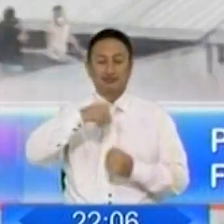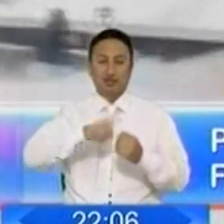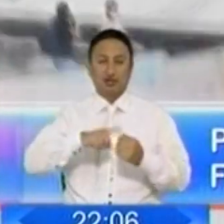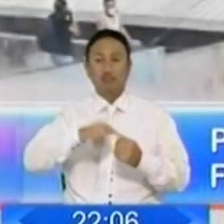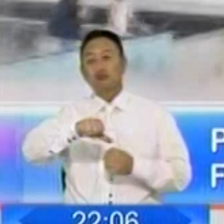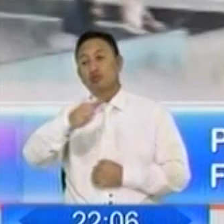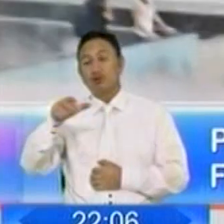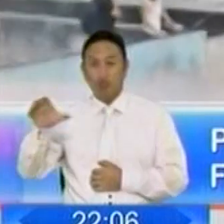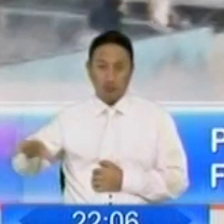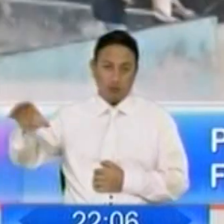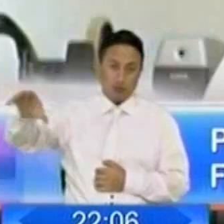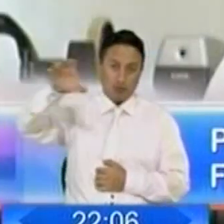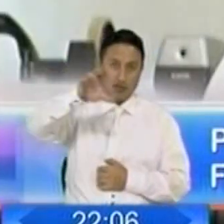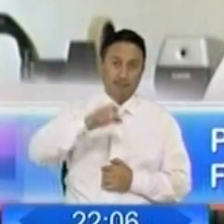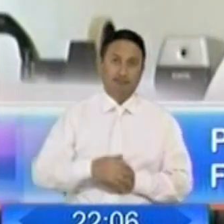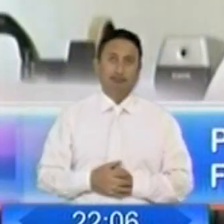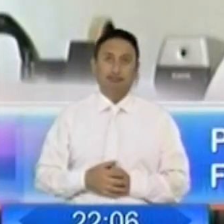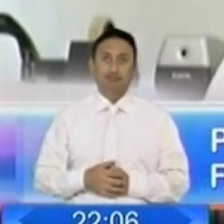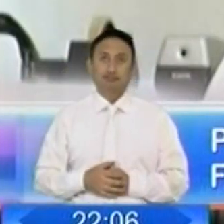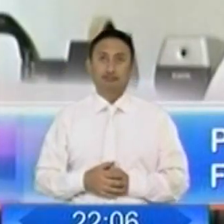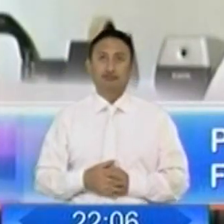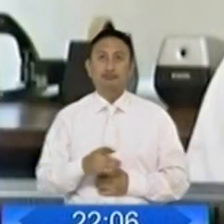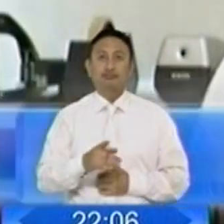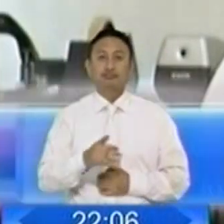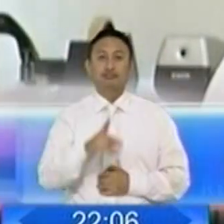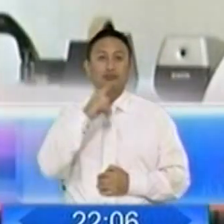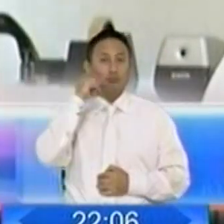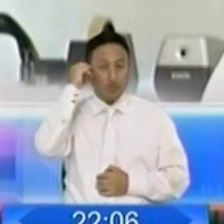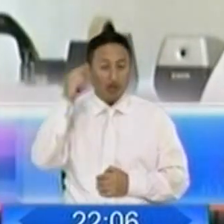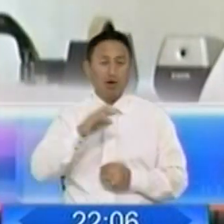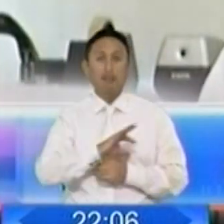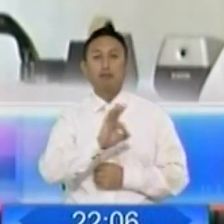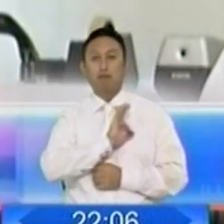otras ciudades del país. Correa, Pavón,